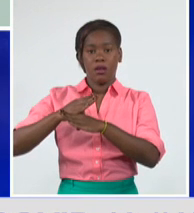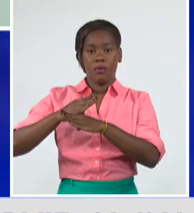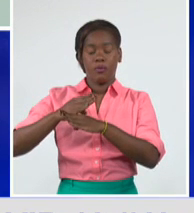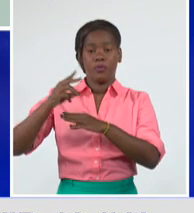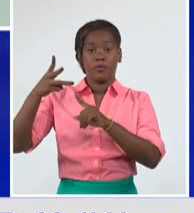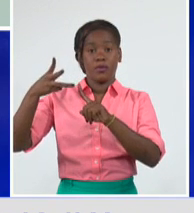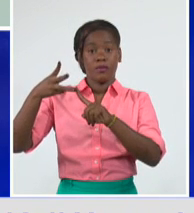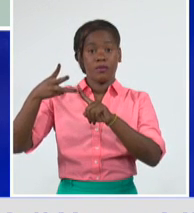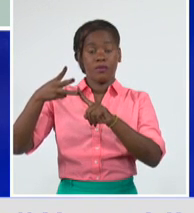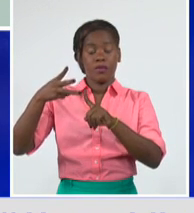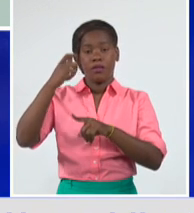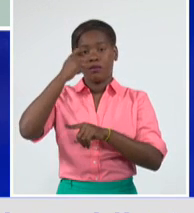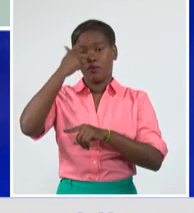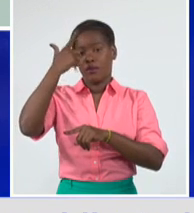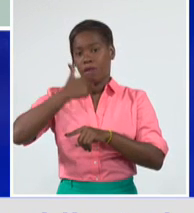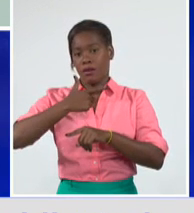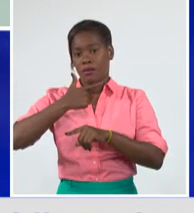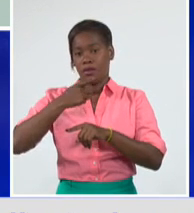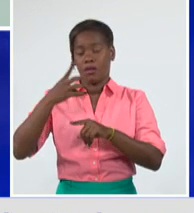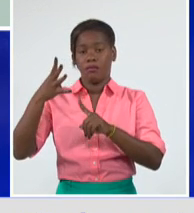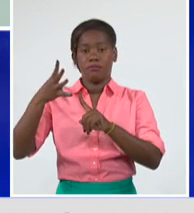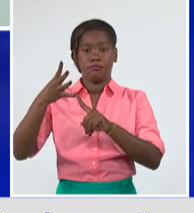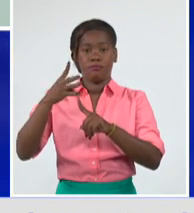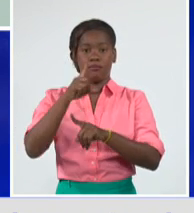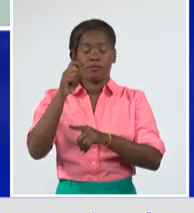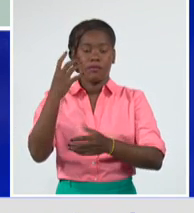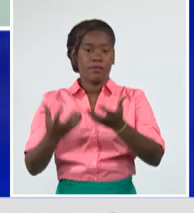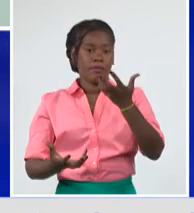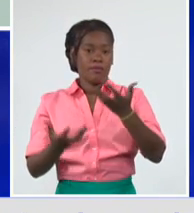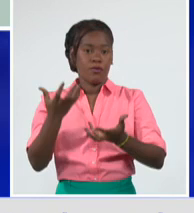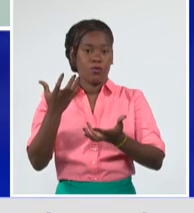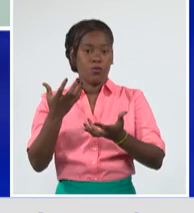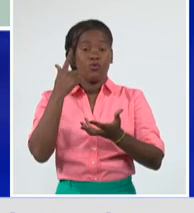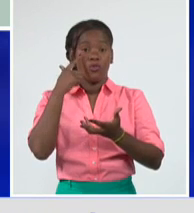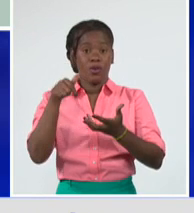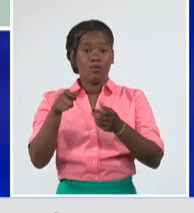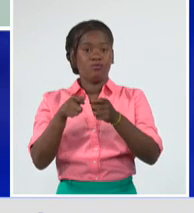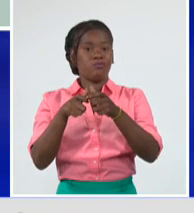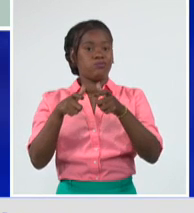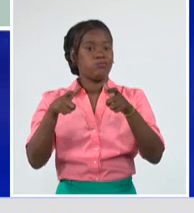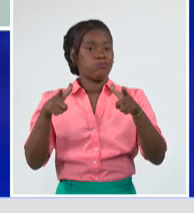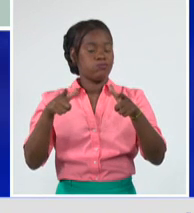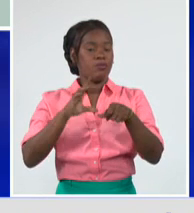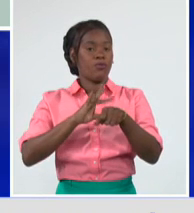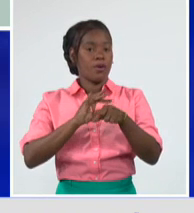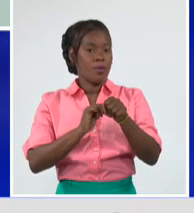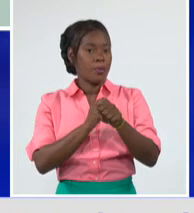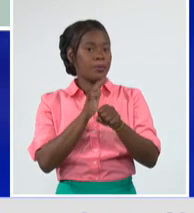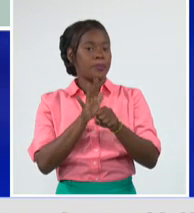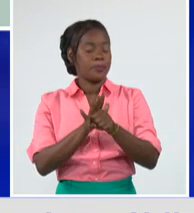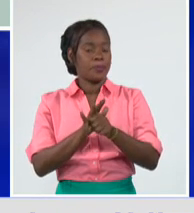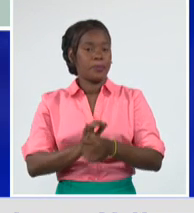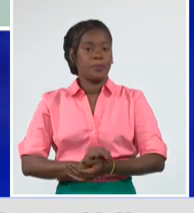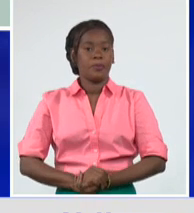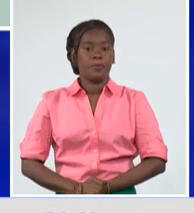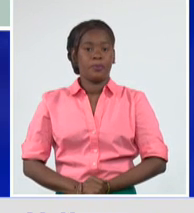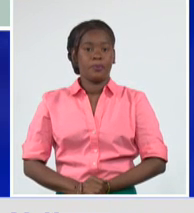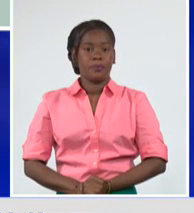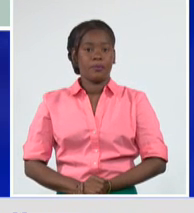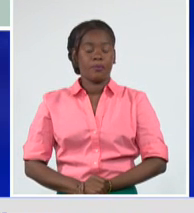los porcientos mayores de muestras analizadas en el día de ayer. Y, como siempre mencionamos, del